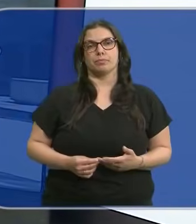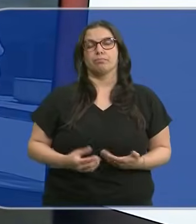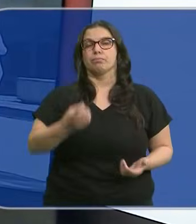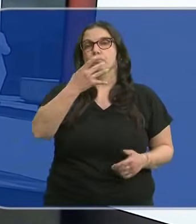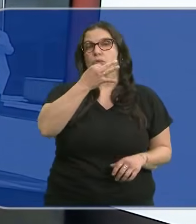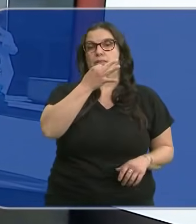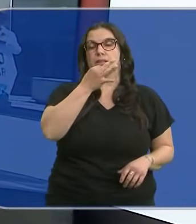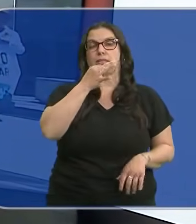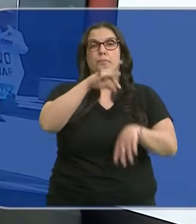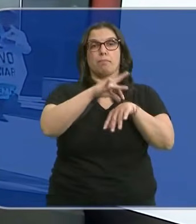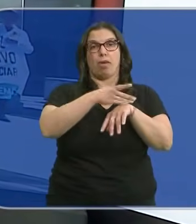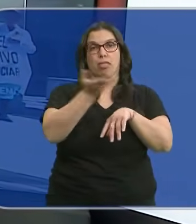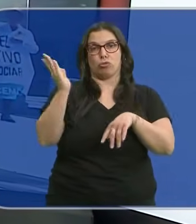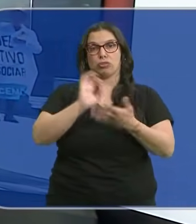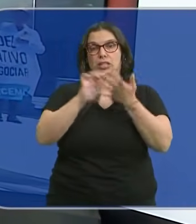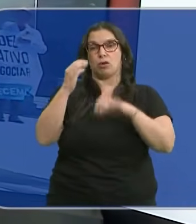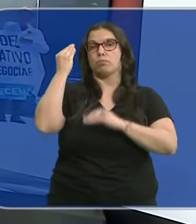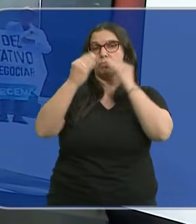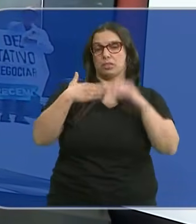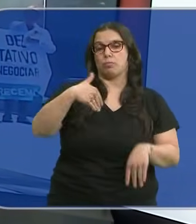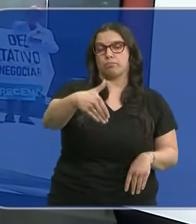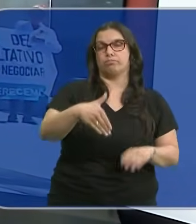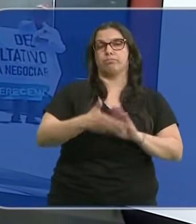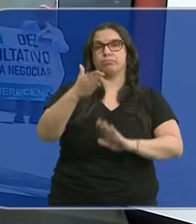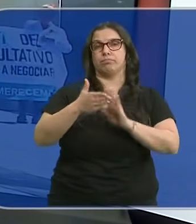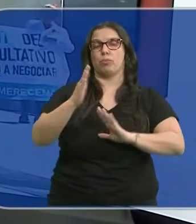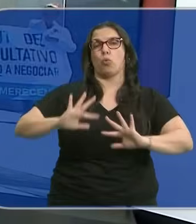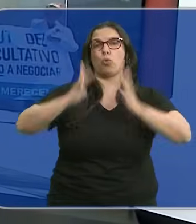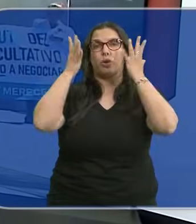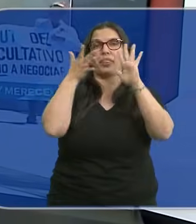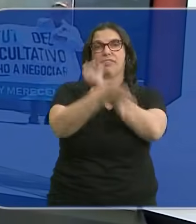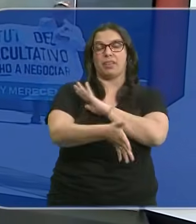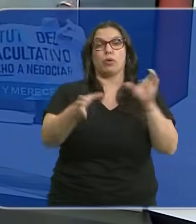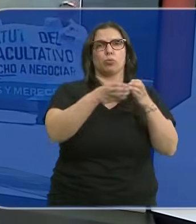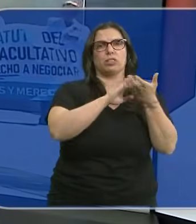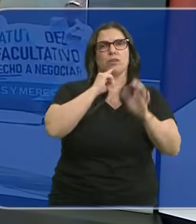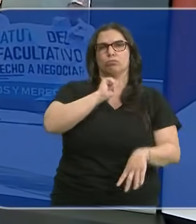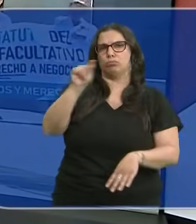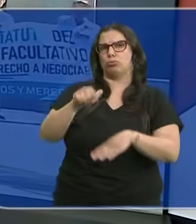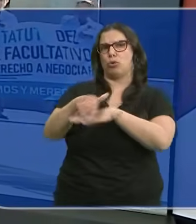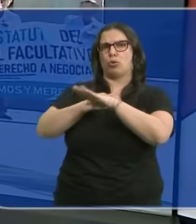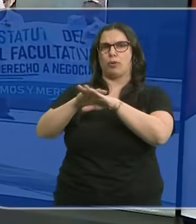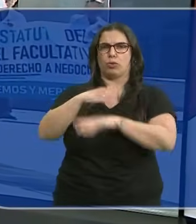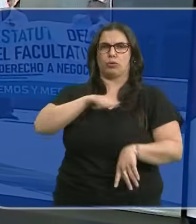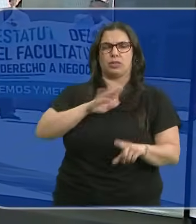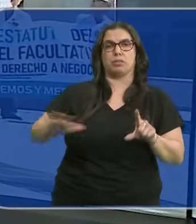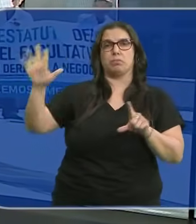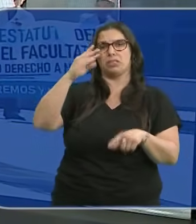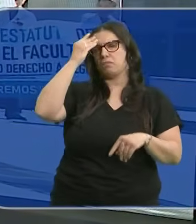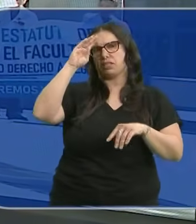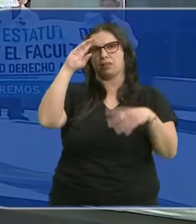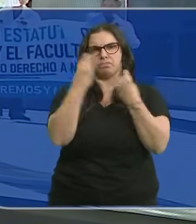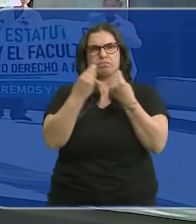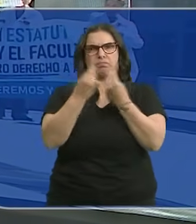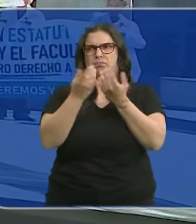Buenas tardes. Los médicos de Castilla y León no descartan incluso una huelga indefinida y la Junta ha estallado contra el Gobierno central. Les parece inadmisible